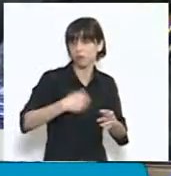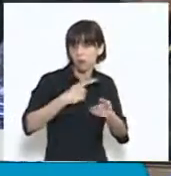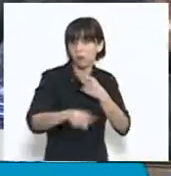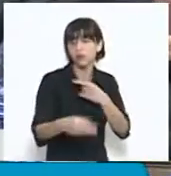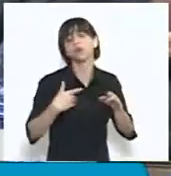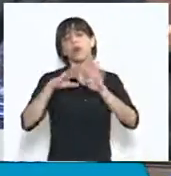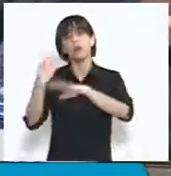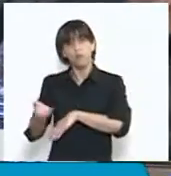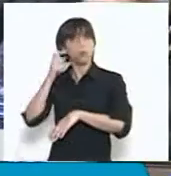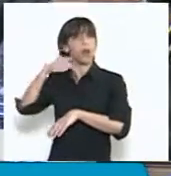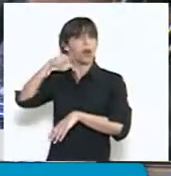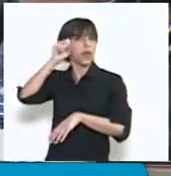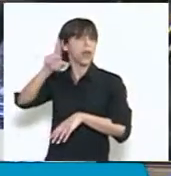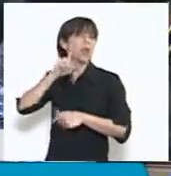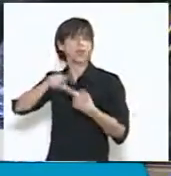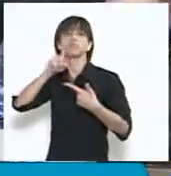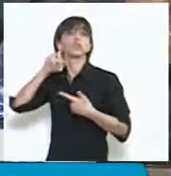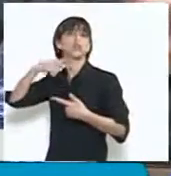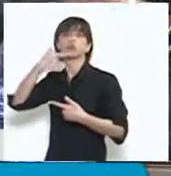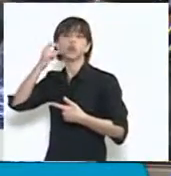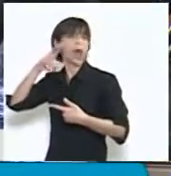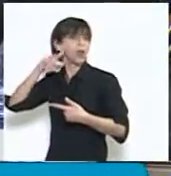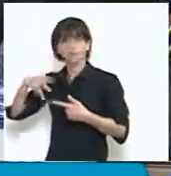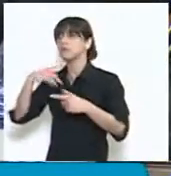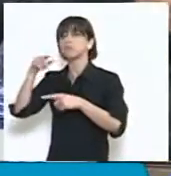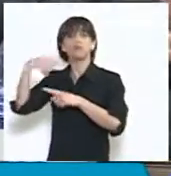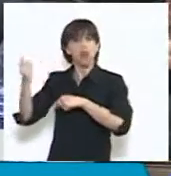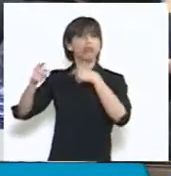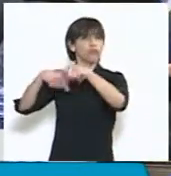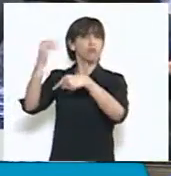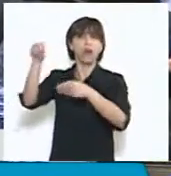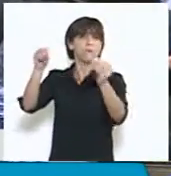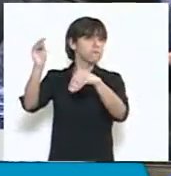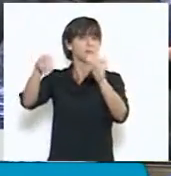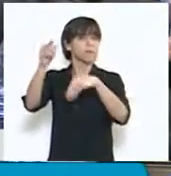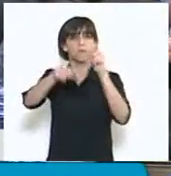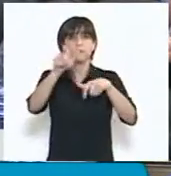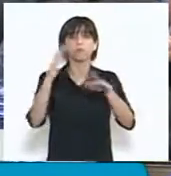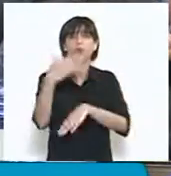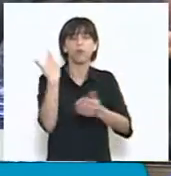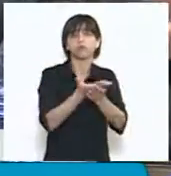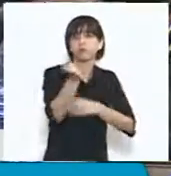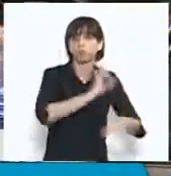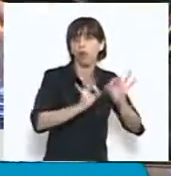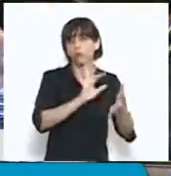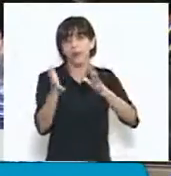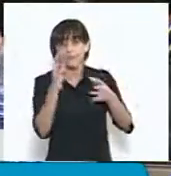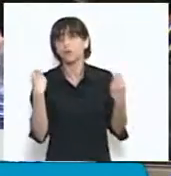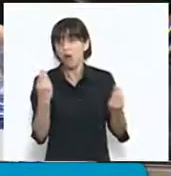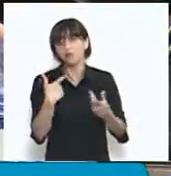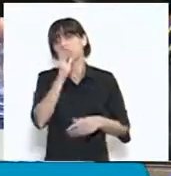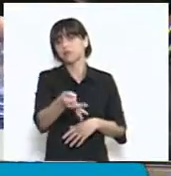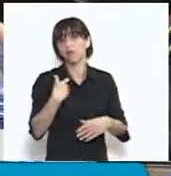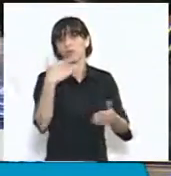con Isuani profundizando eso, y después vinieron otros más. Porque cuando se